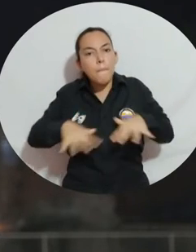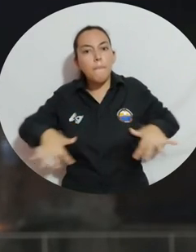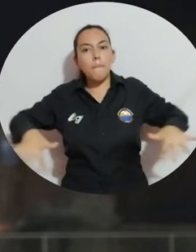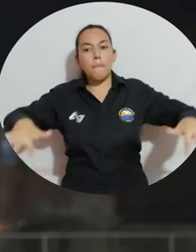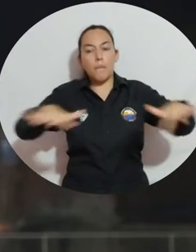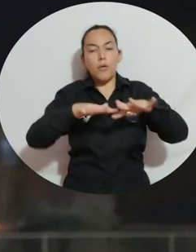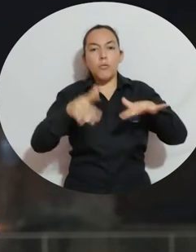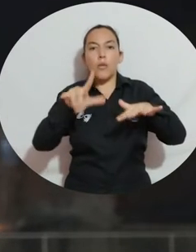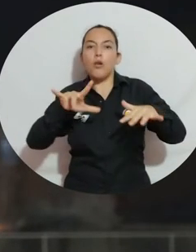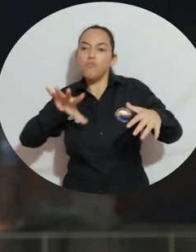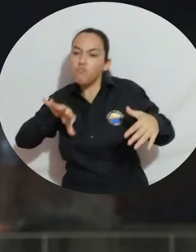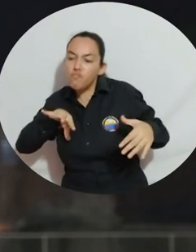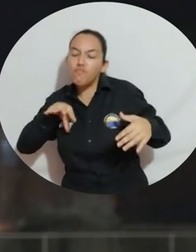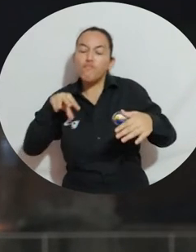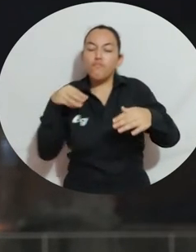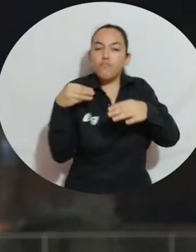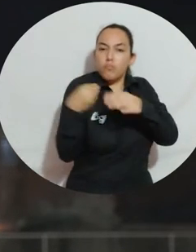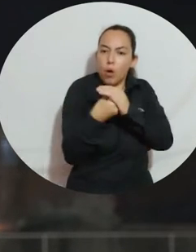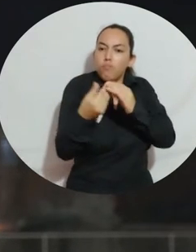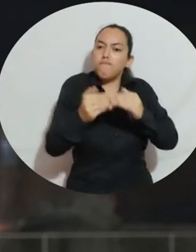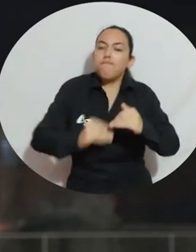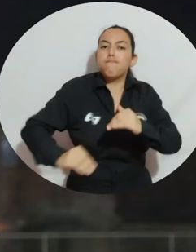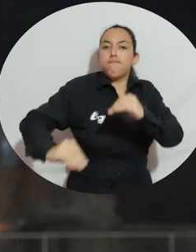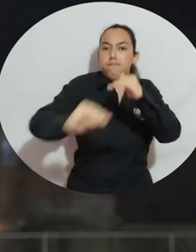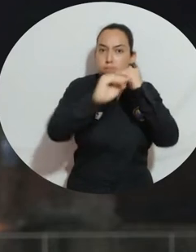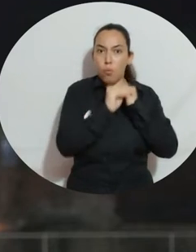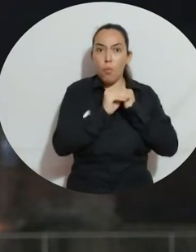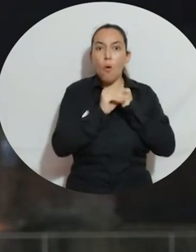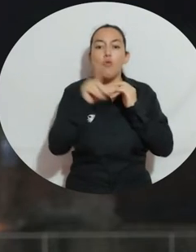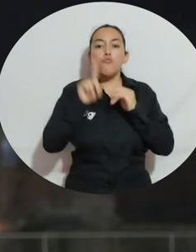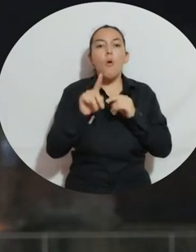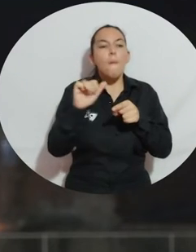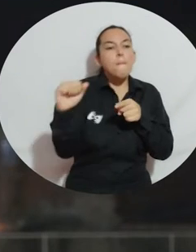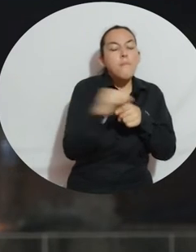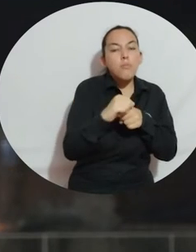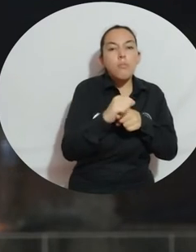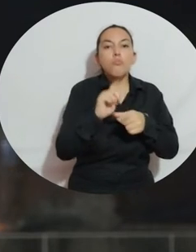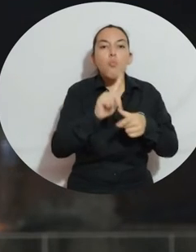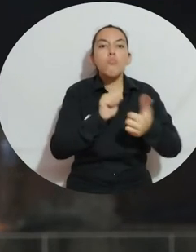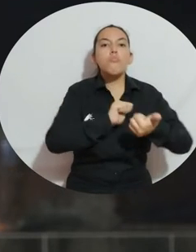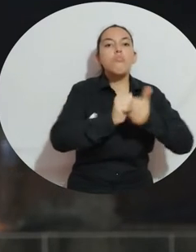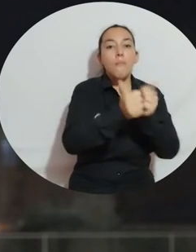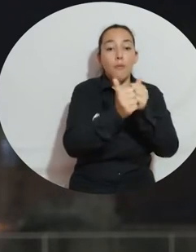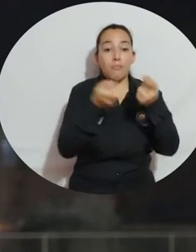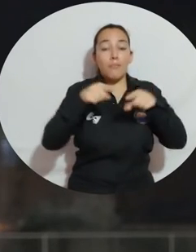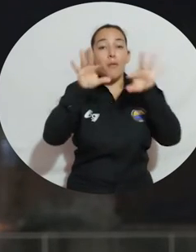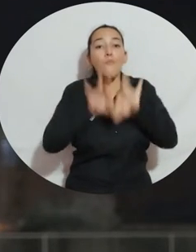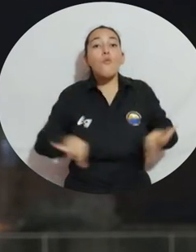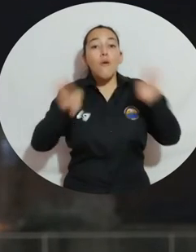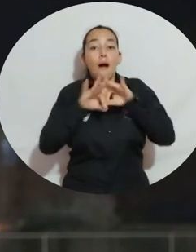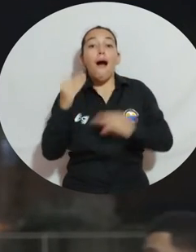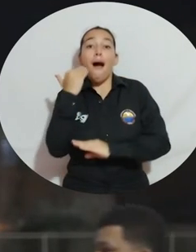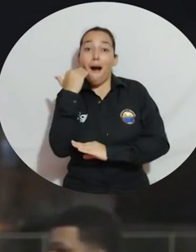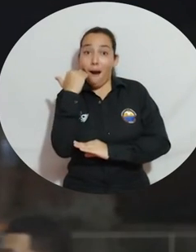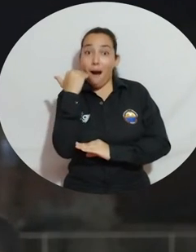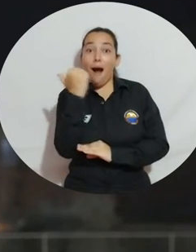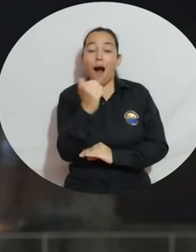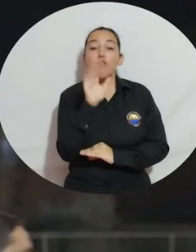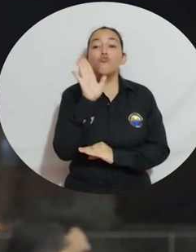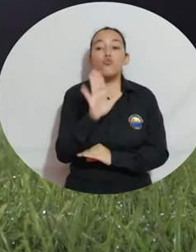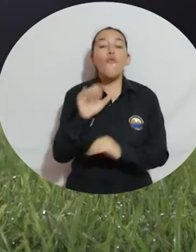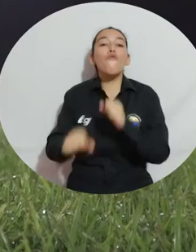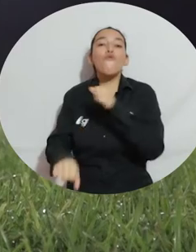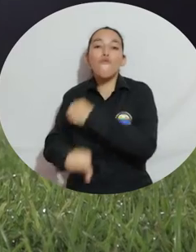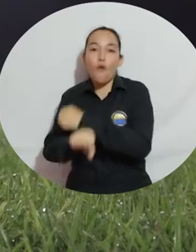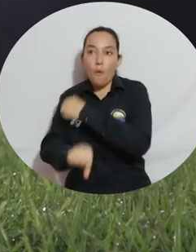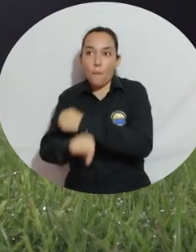espacio también a la inclusión y a la igualdad en términos de la práctica del deporte, pero también de la importancia de las mujeres en el